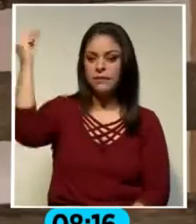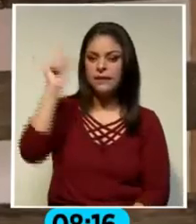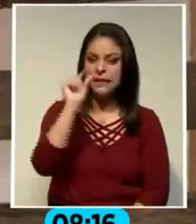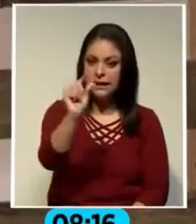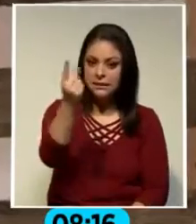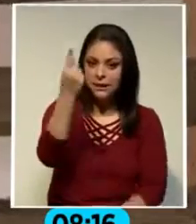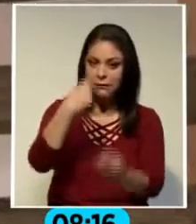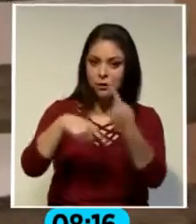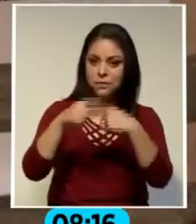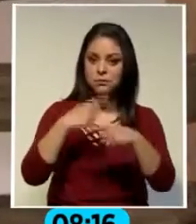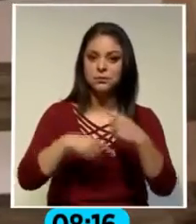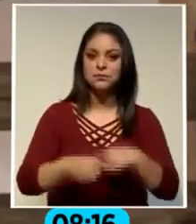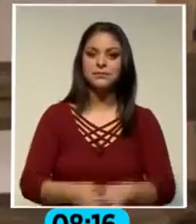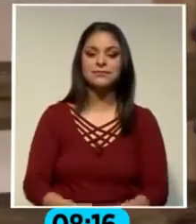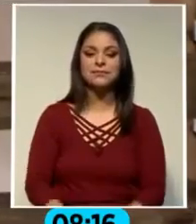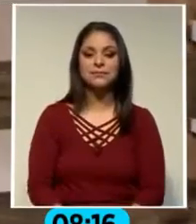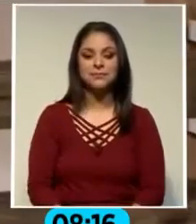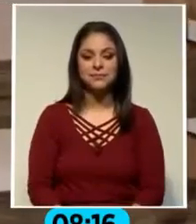regresamos.